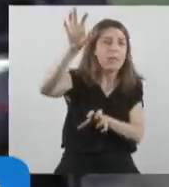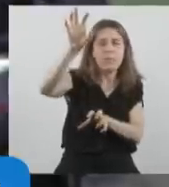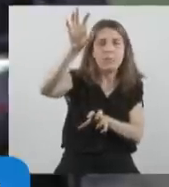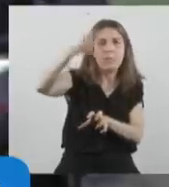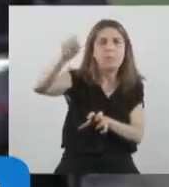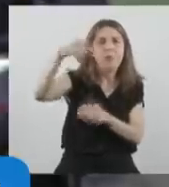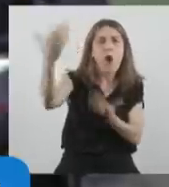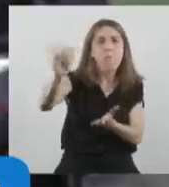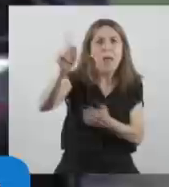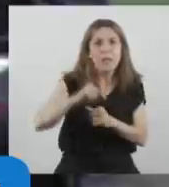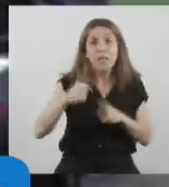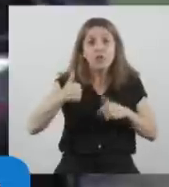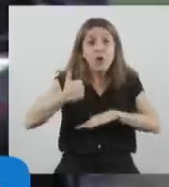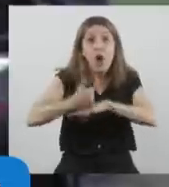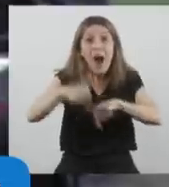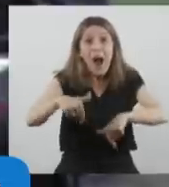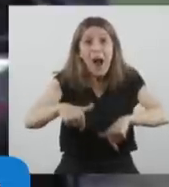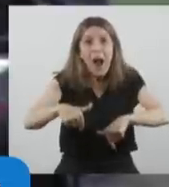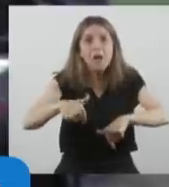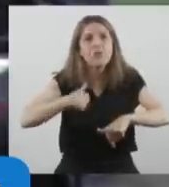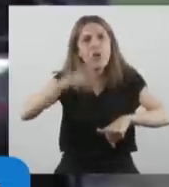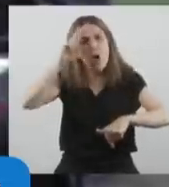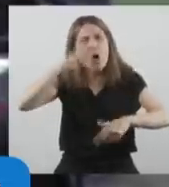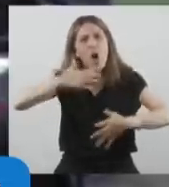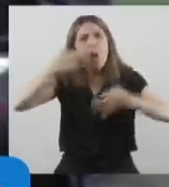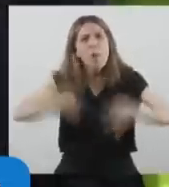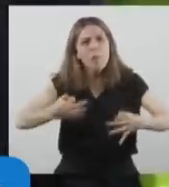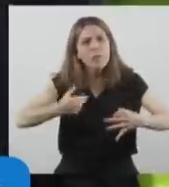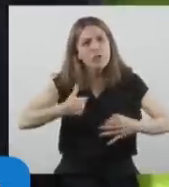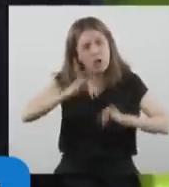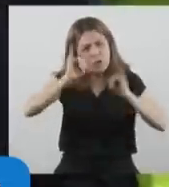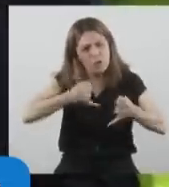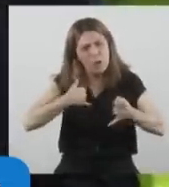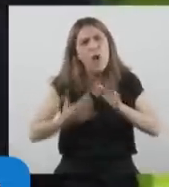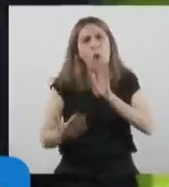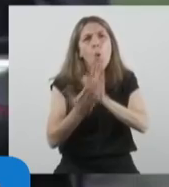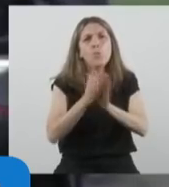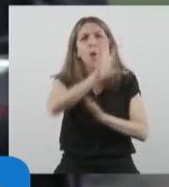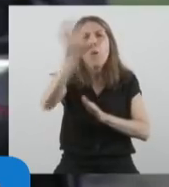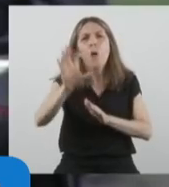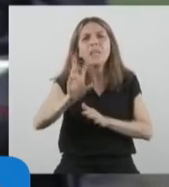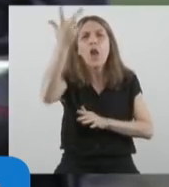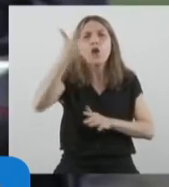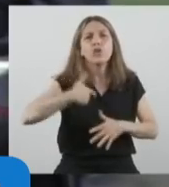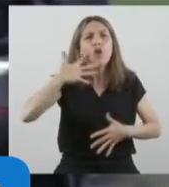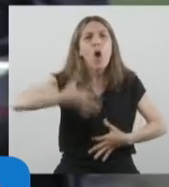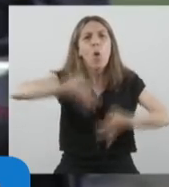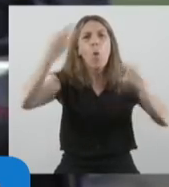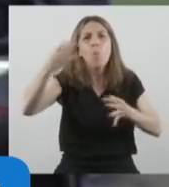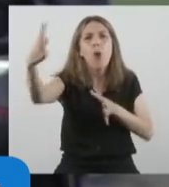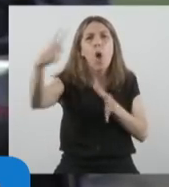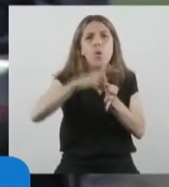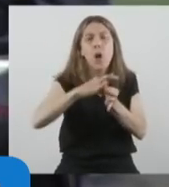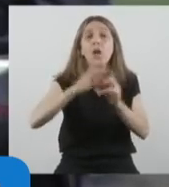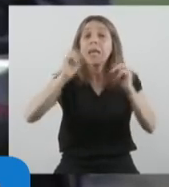yo estoy aquí porque asumí un compromiso con el norte argentino y lo voy a cumplir pero estoy aquí